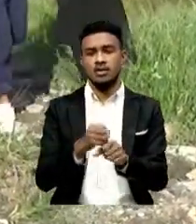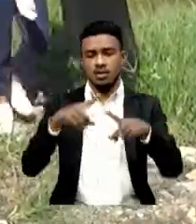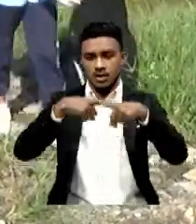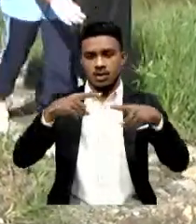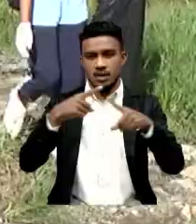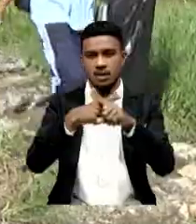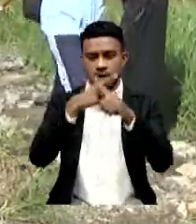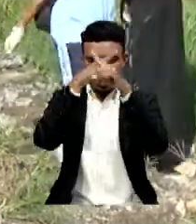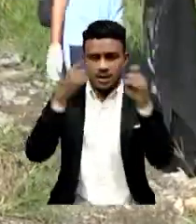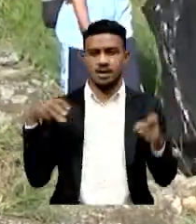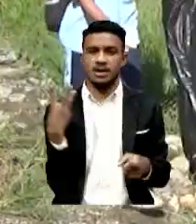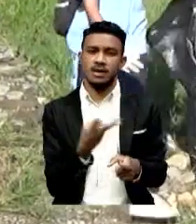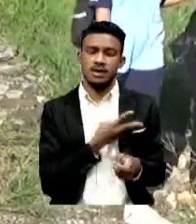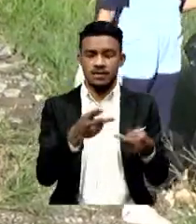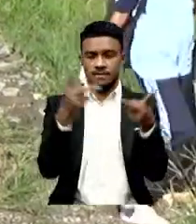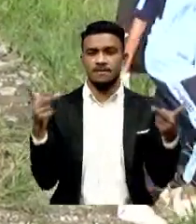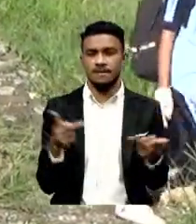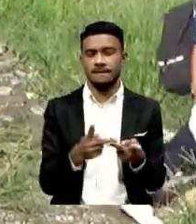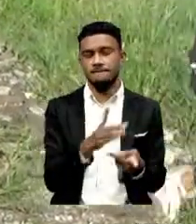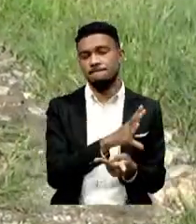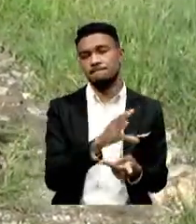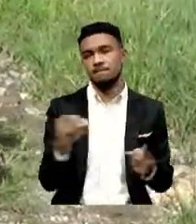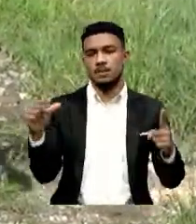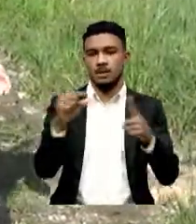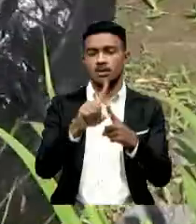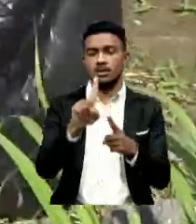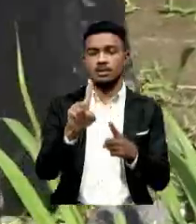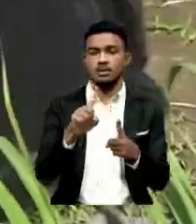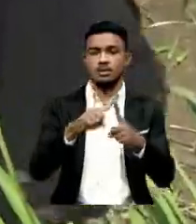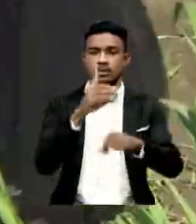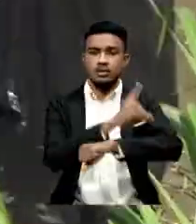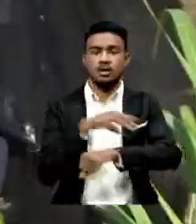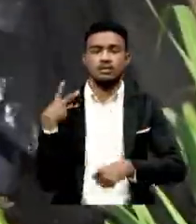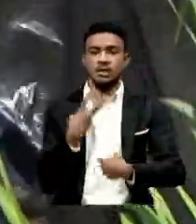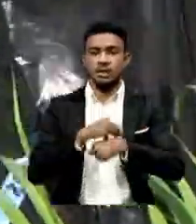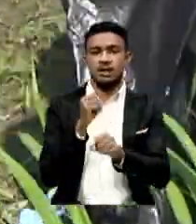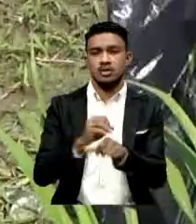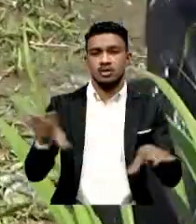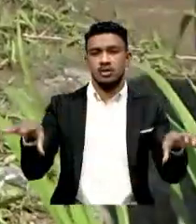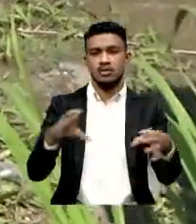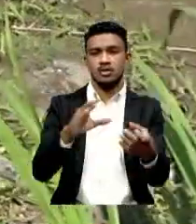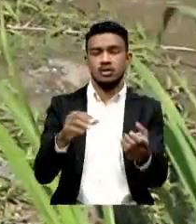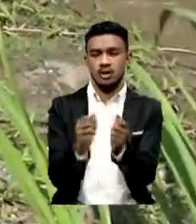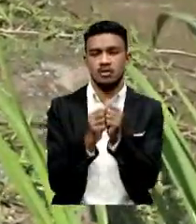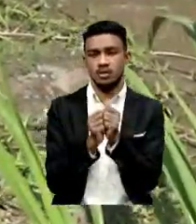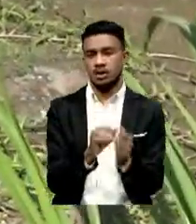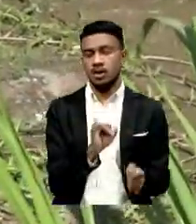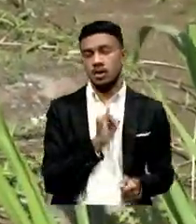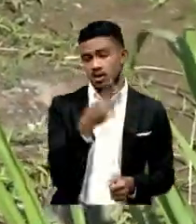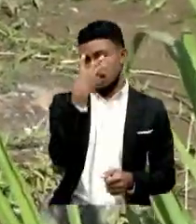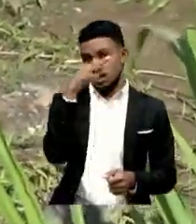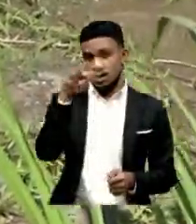nih. Tamane makami nih, mesti biru nih. Oh ini ame halo proyek pilotu. Mai be house yang retur nih nih